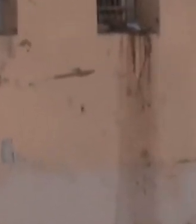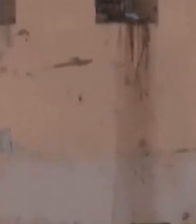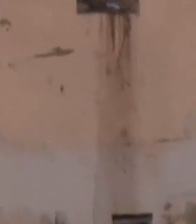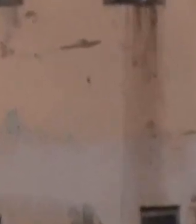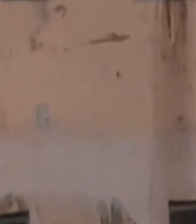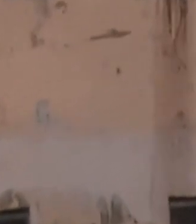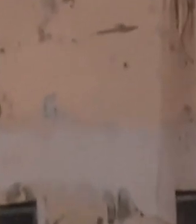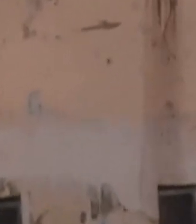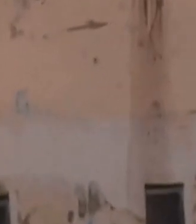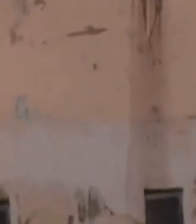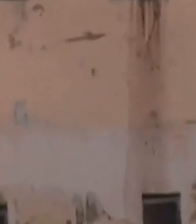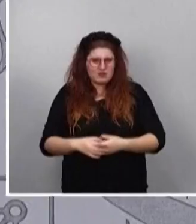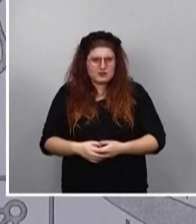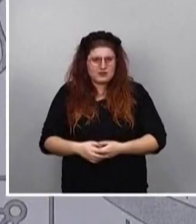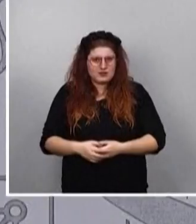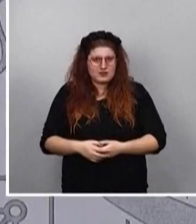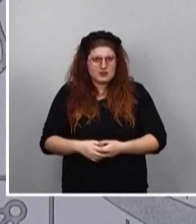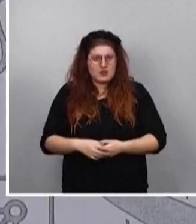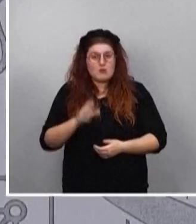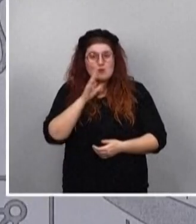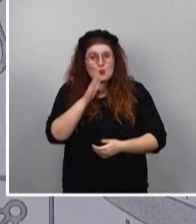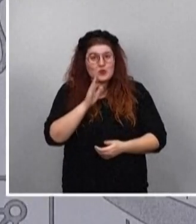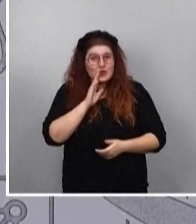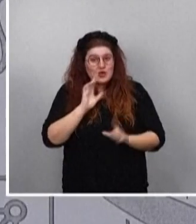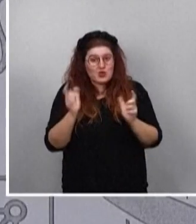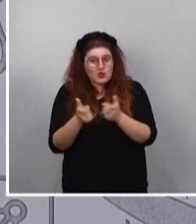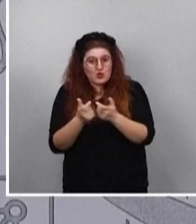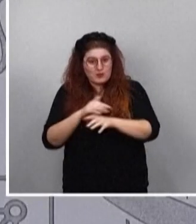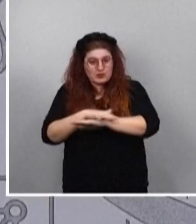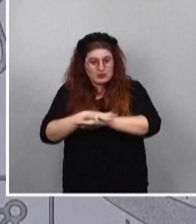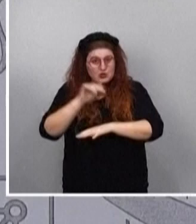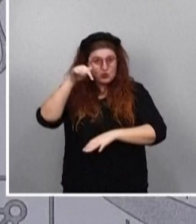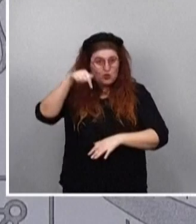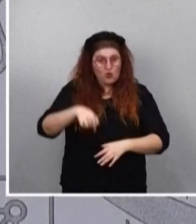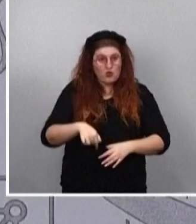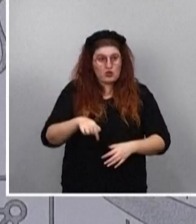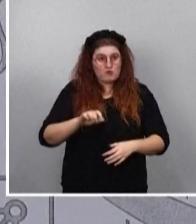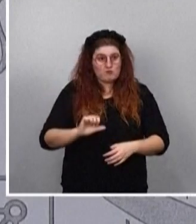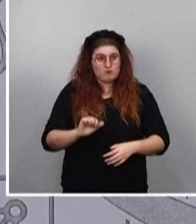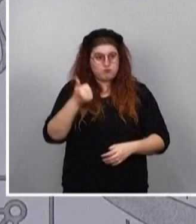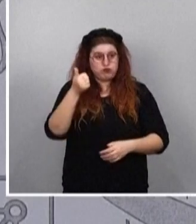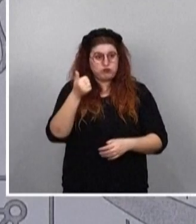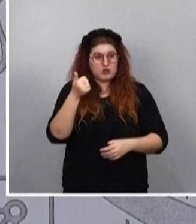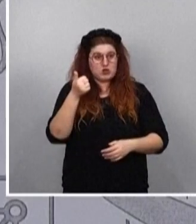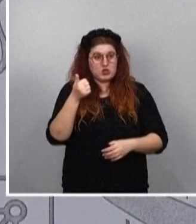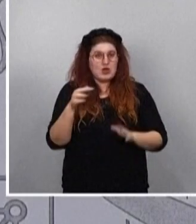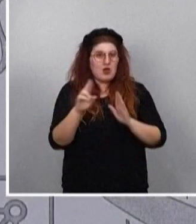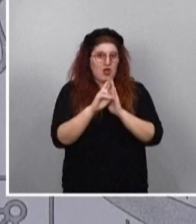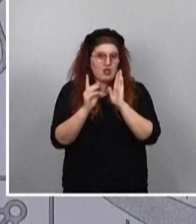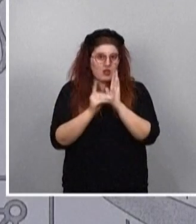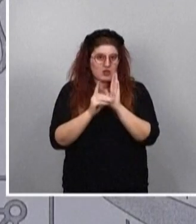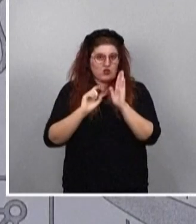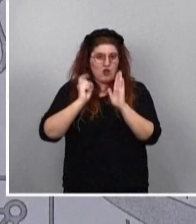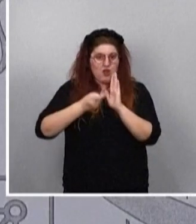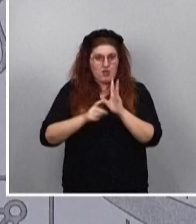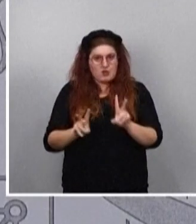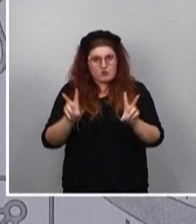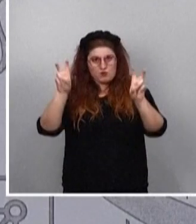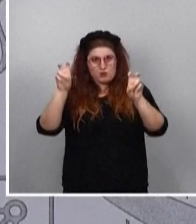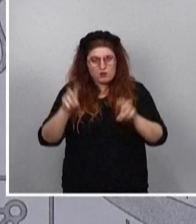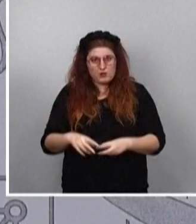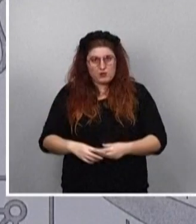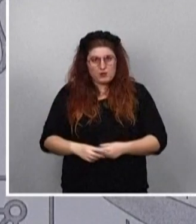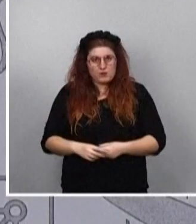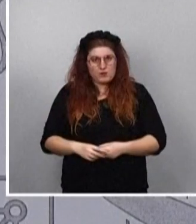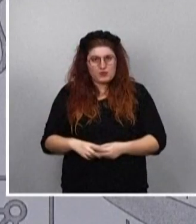fallecidos. En el Consejo de Ministros de hoy hemos aprobado un nuevo Real Decreto Ley